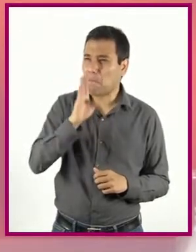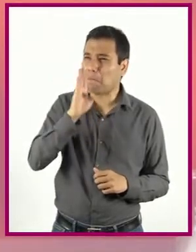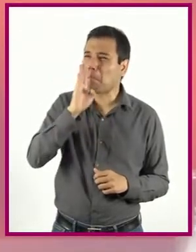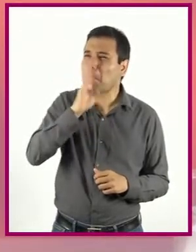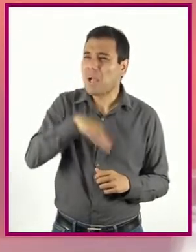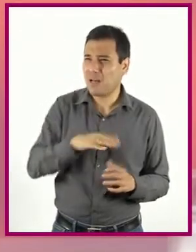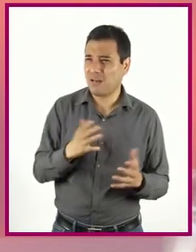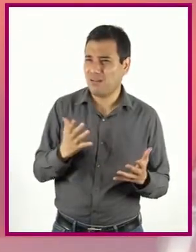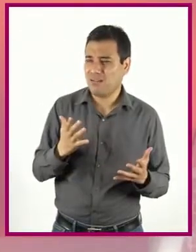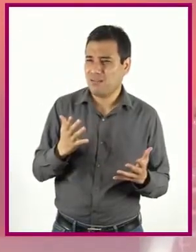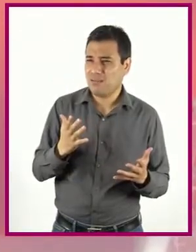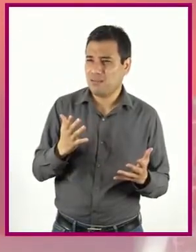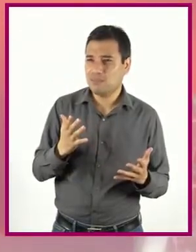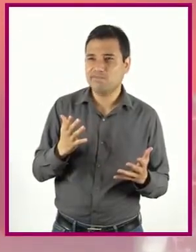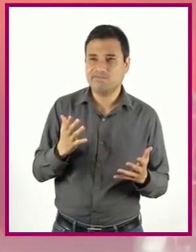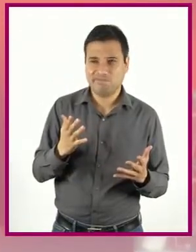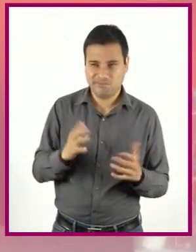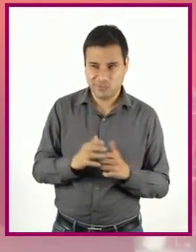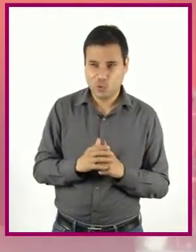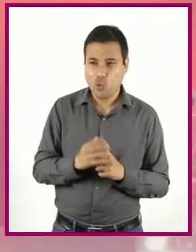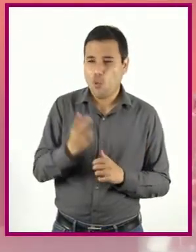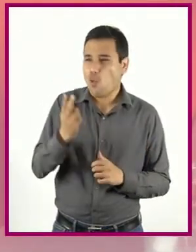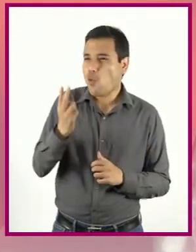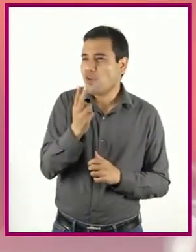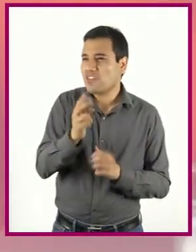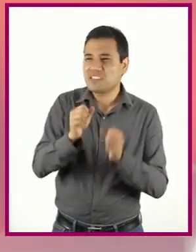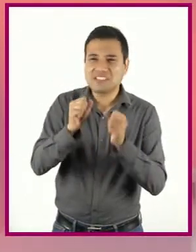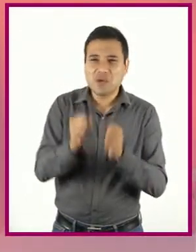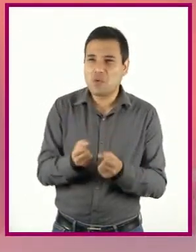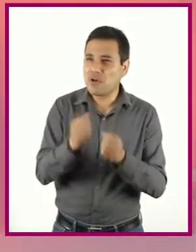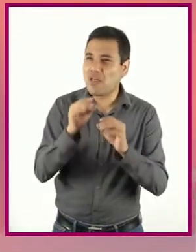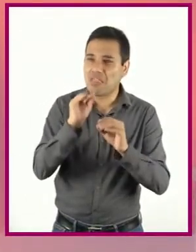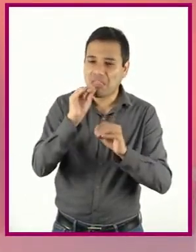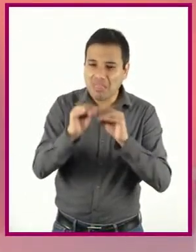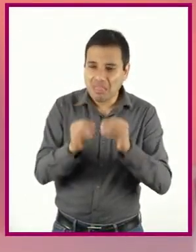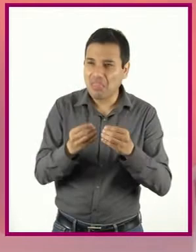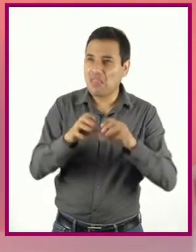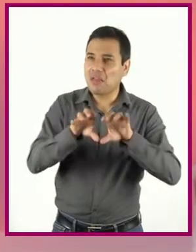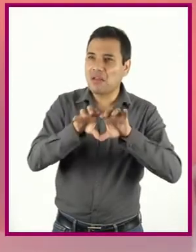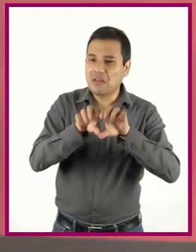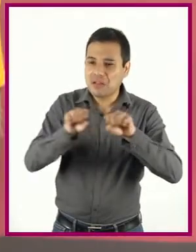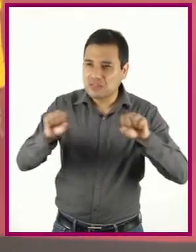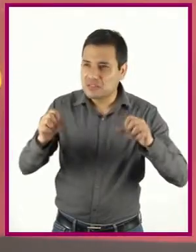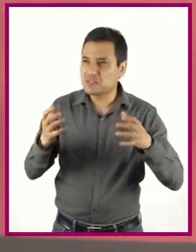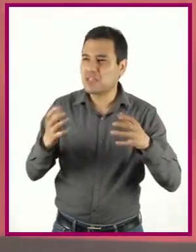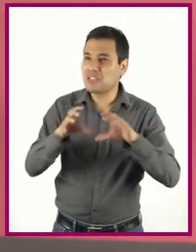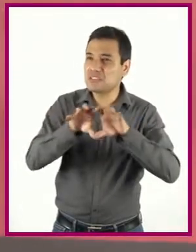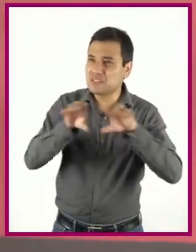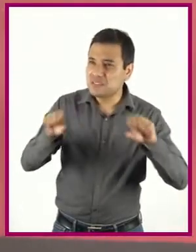casi estoy segura que se dedicarán a hacer salchichas, productos embutidos y productos lácteos.